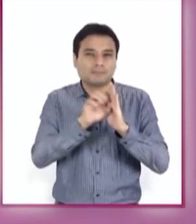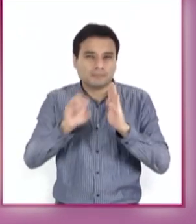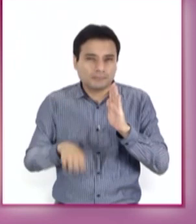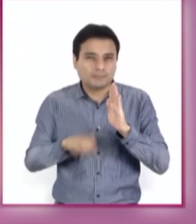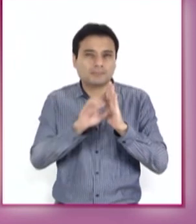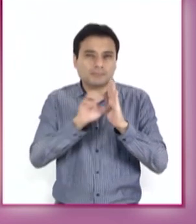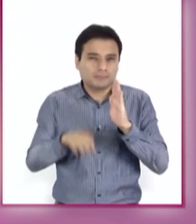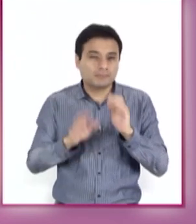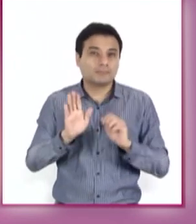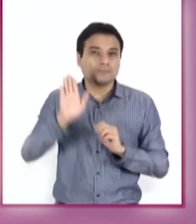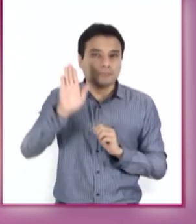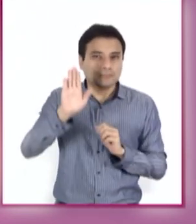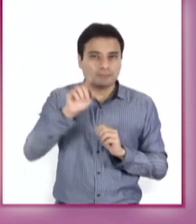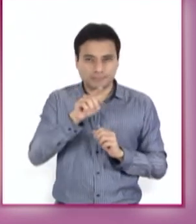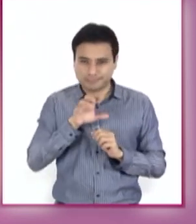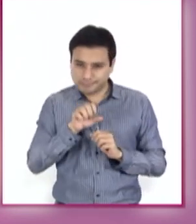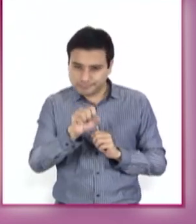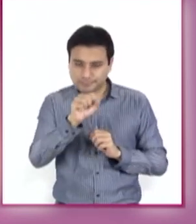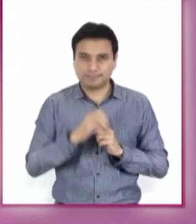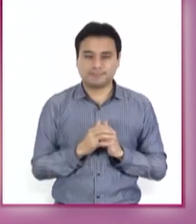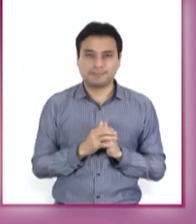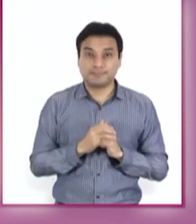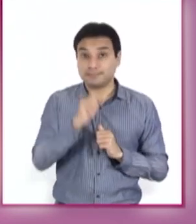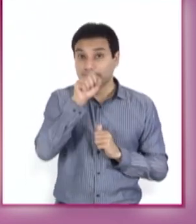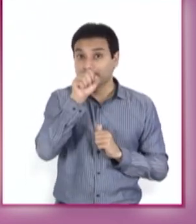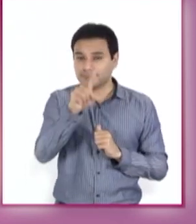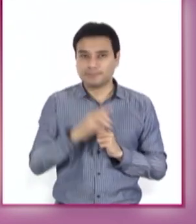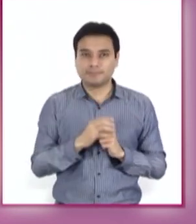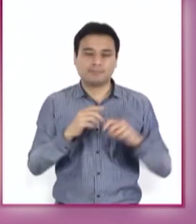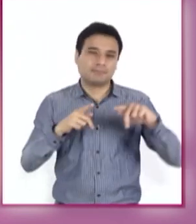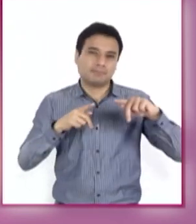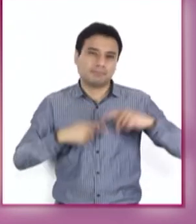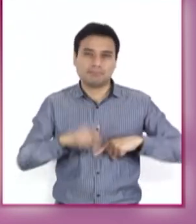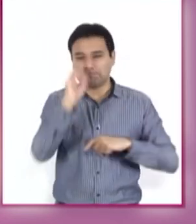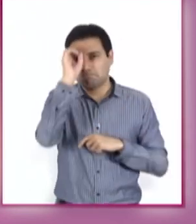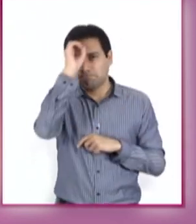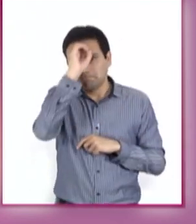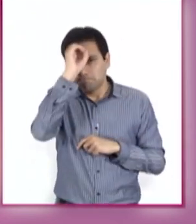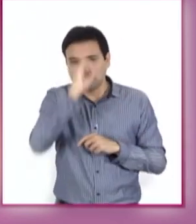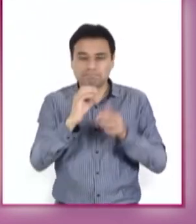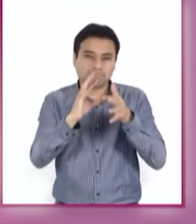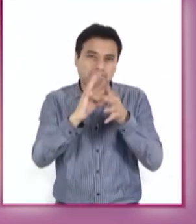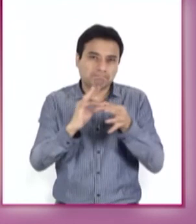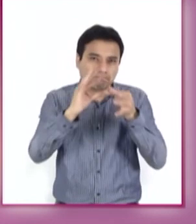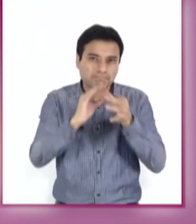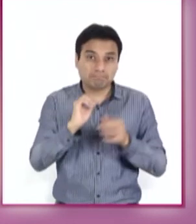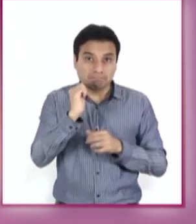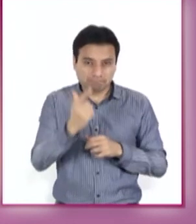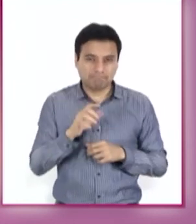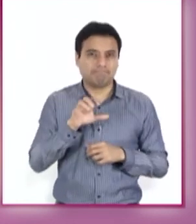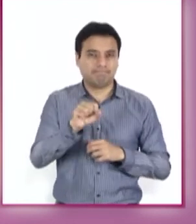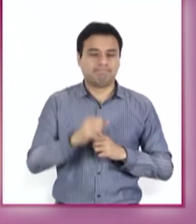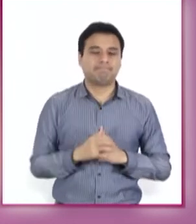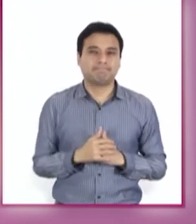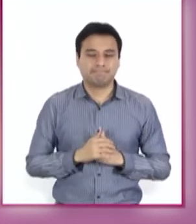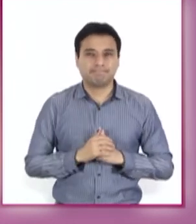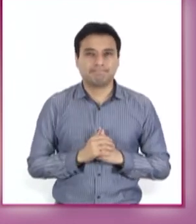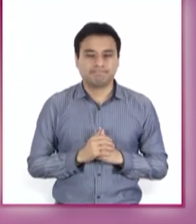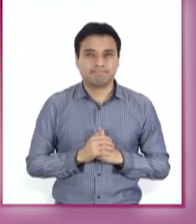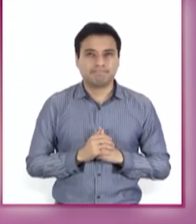comparaciones dentro del párrafo, buscar comentarios para valorar algo o ampliar la idea